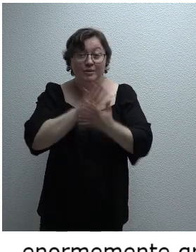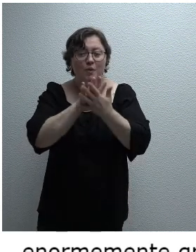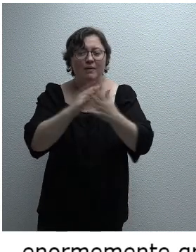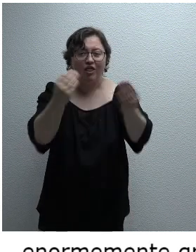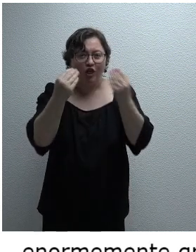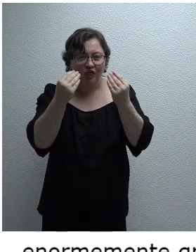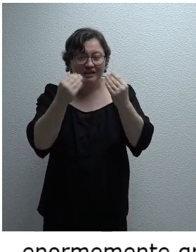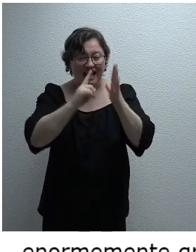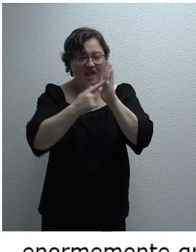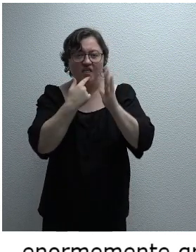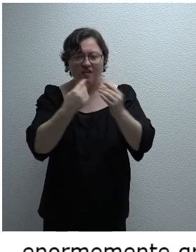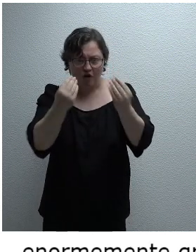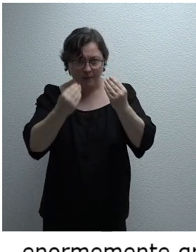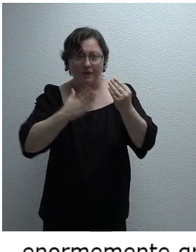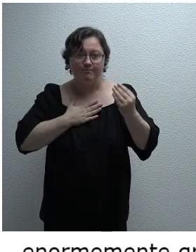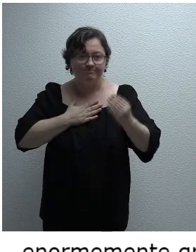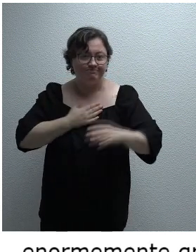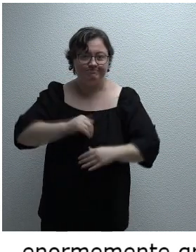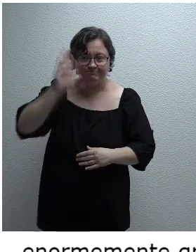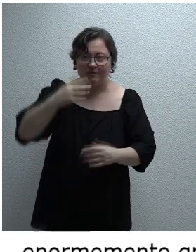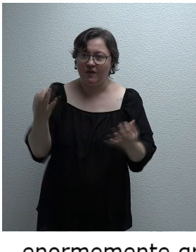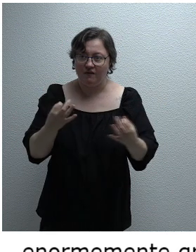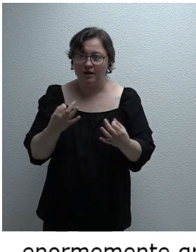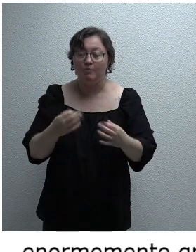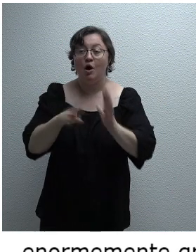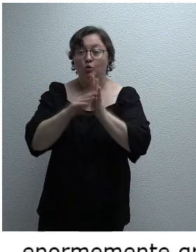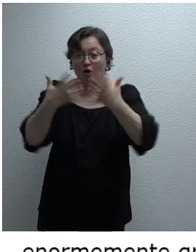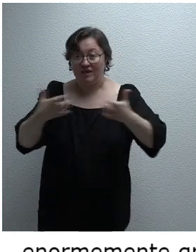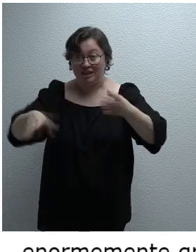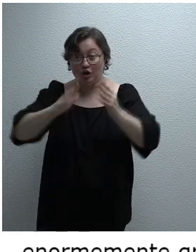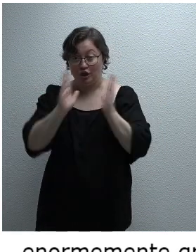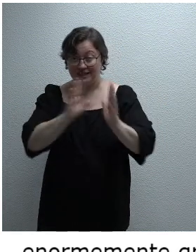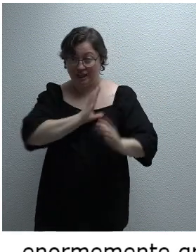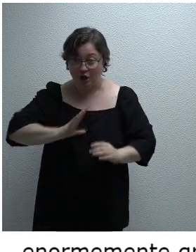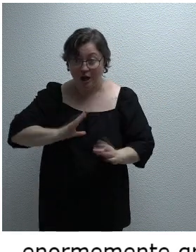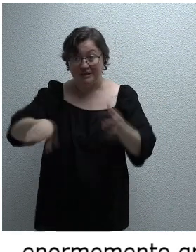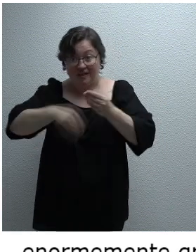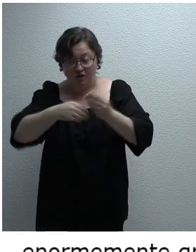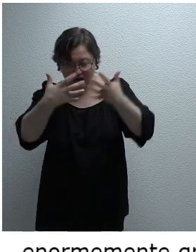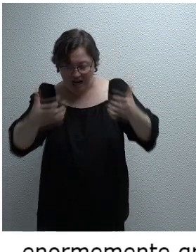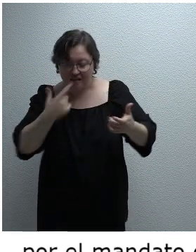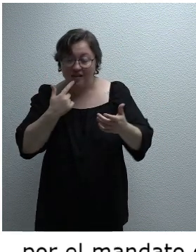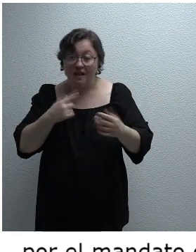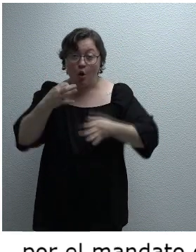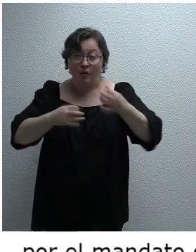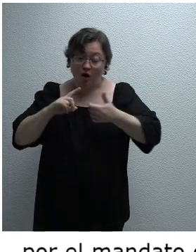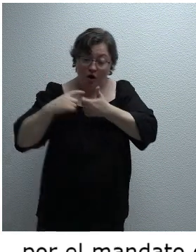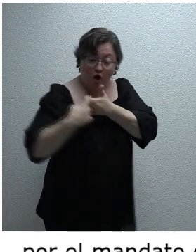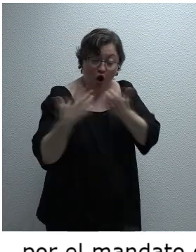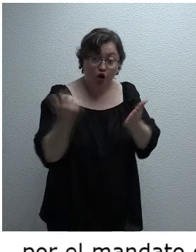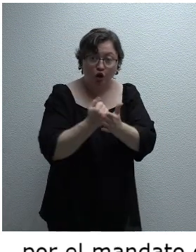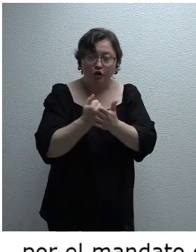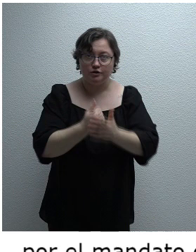que da la ley en su disposición transitoria y adicional. Se trata de que todos los operadores jurídicos nos